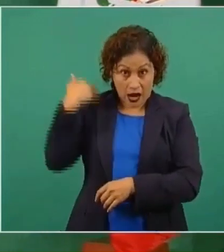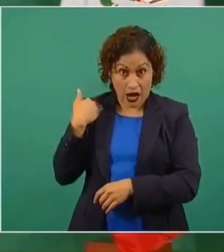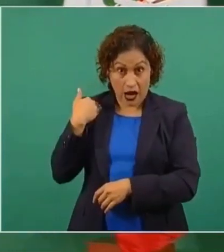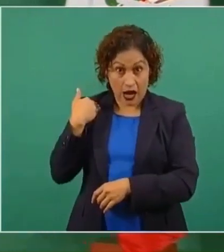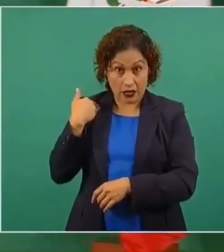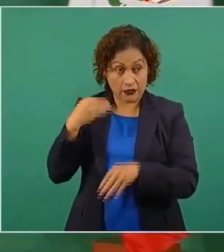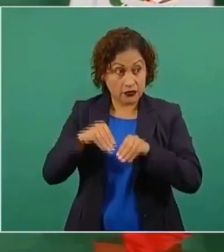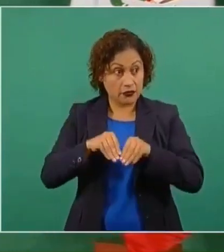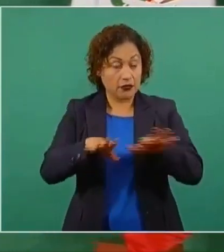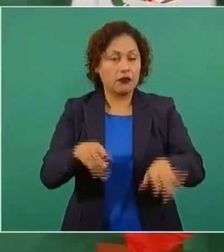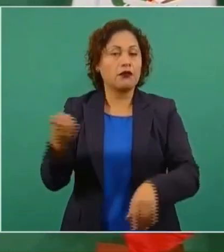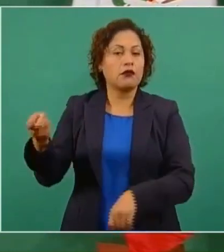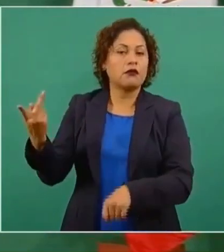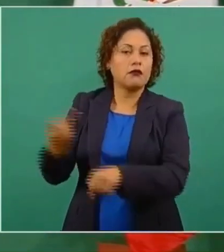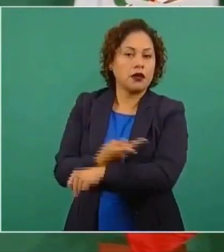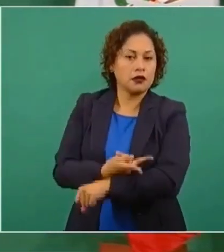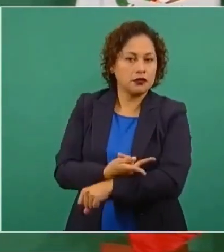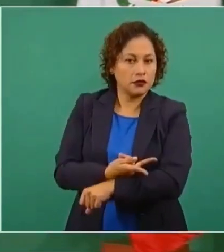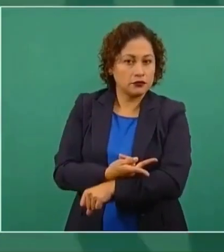manejo?